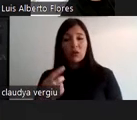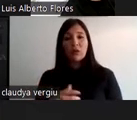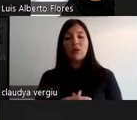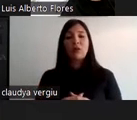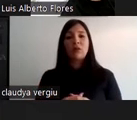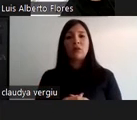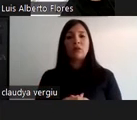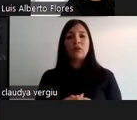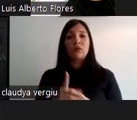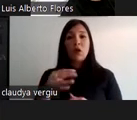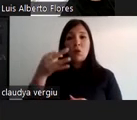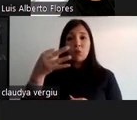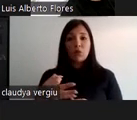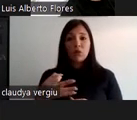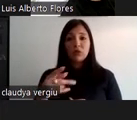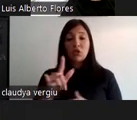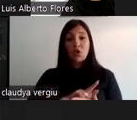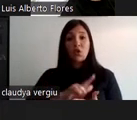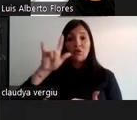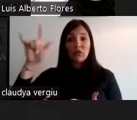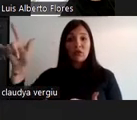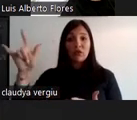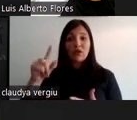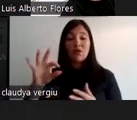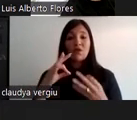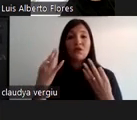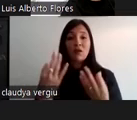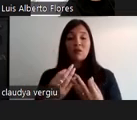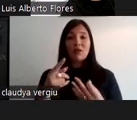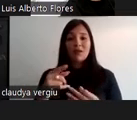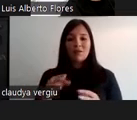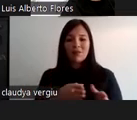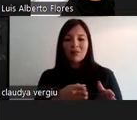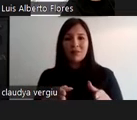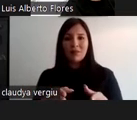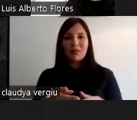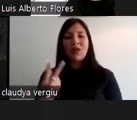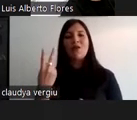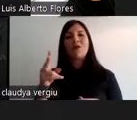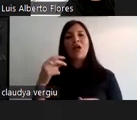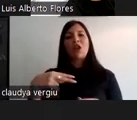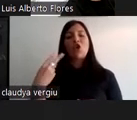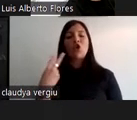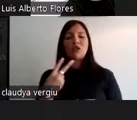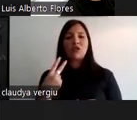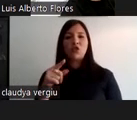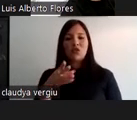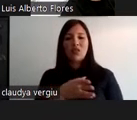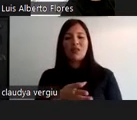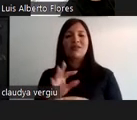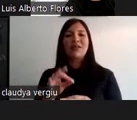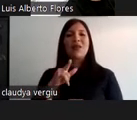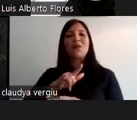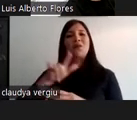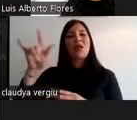y es por eso que los viajes en familia se va a mantener esta valorización se va a mantener esta tendencia de viaje familiares